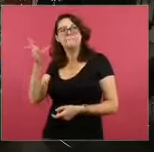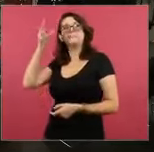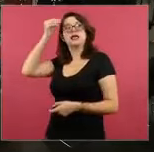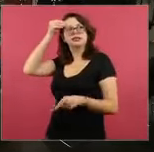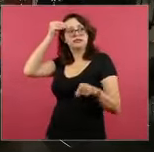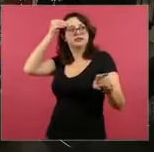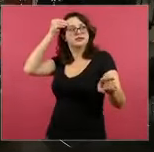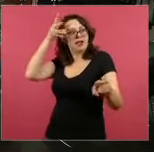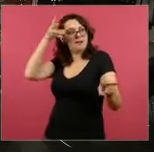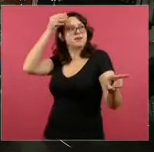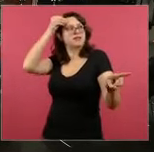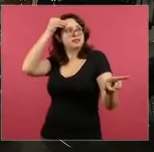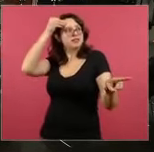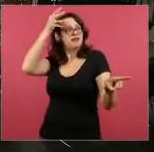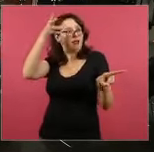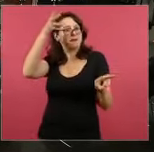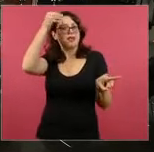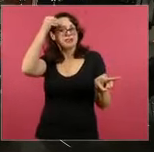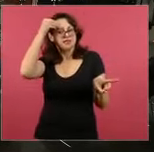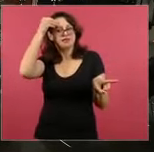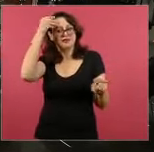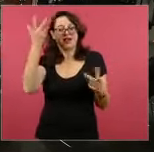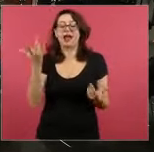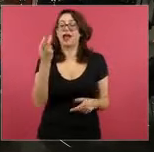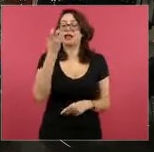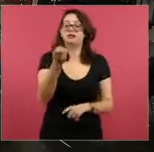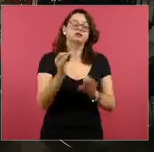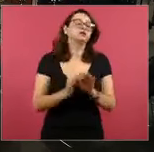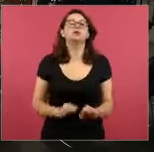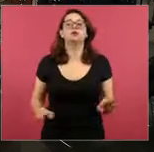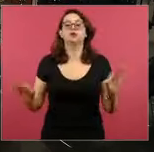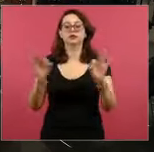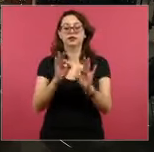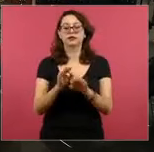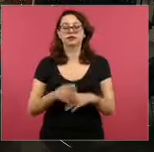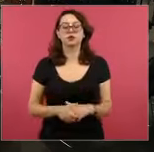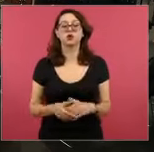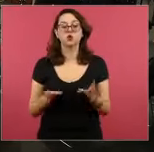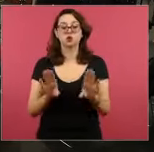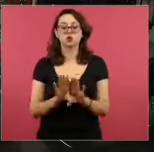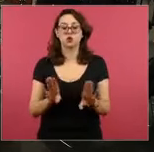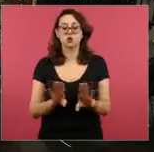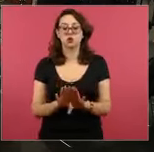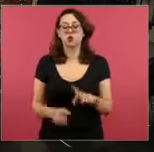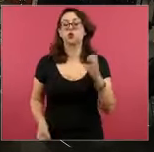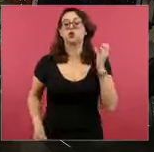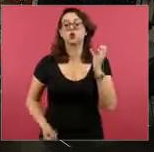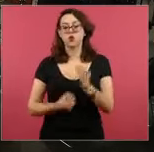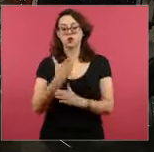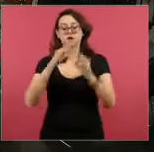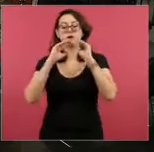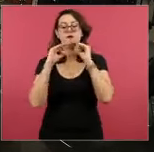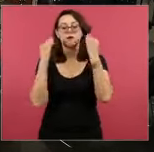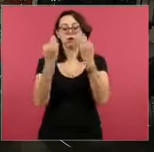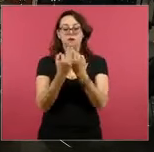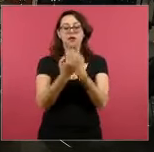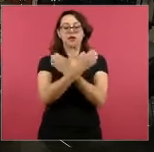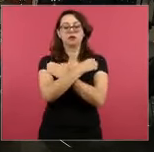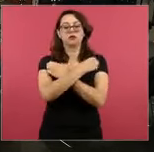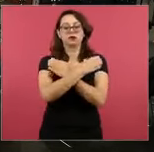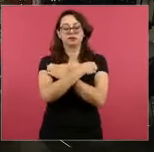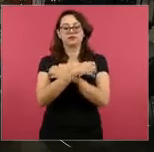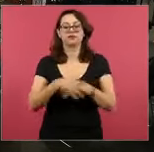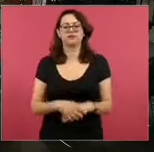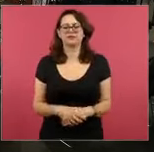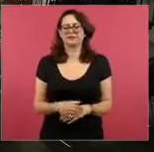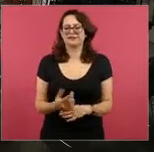favor. Dice, primero, tenemos que identificar varias preguntas que nos preguntamos con este nuevo modelo educativo. ¿Qué?